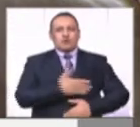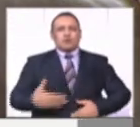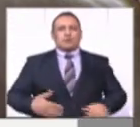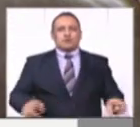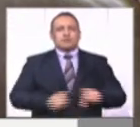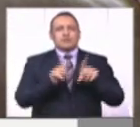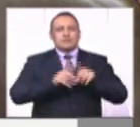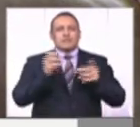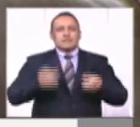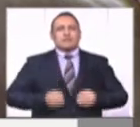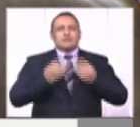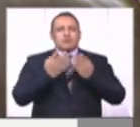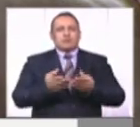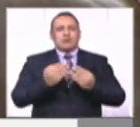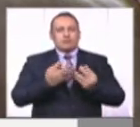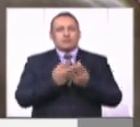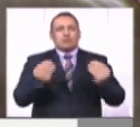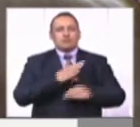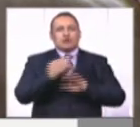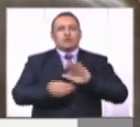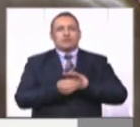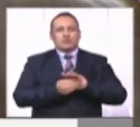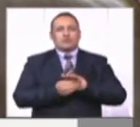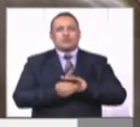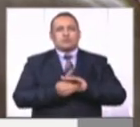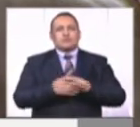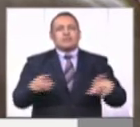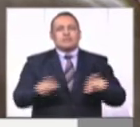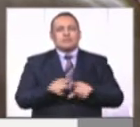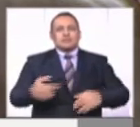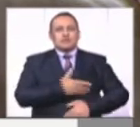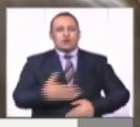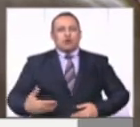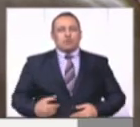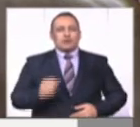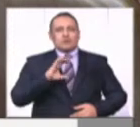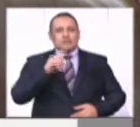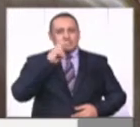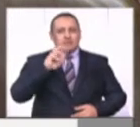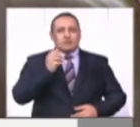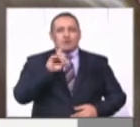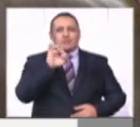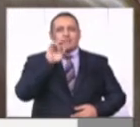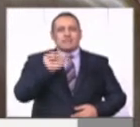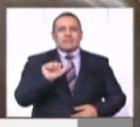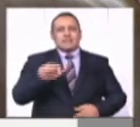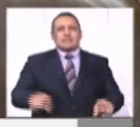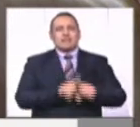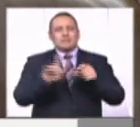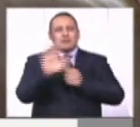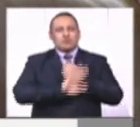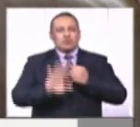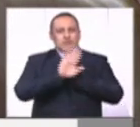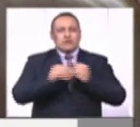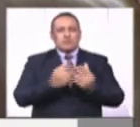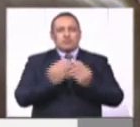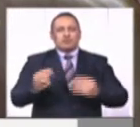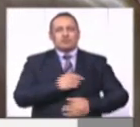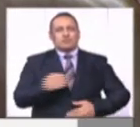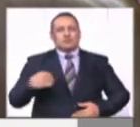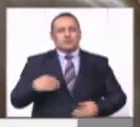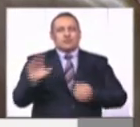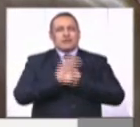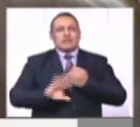cual se expresa en corrupción este gobierno Cívico militar de Dina boluarte blinda ministros que